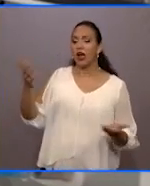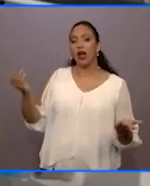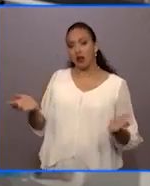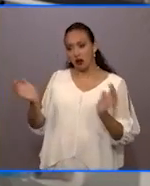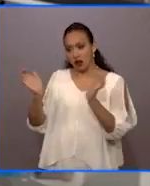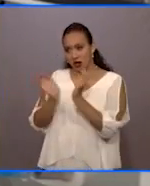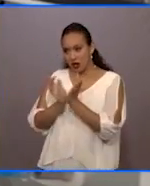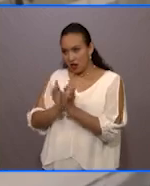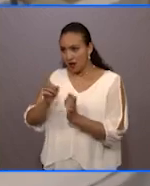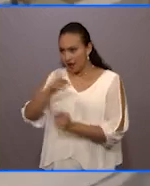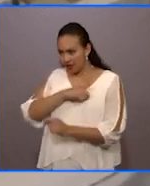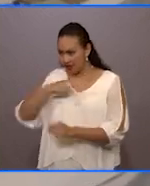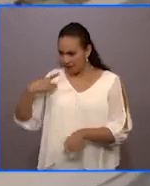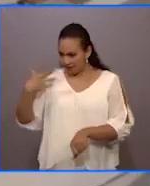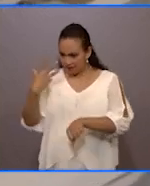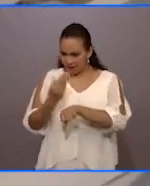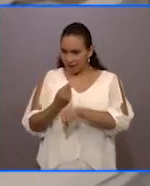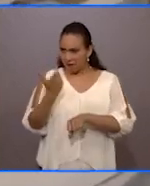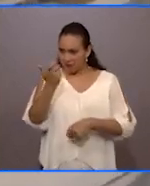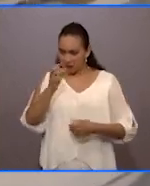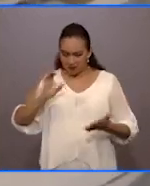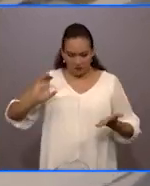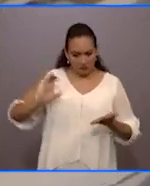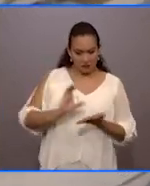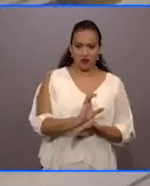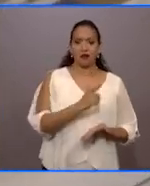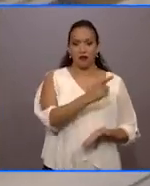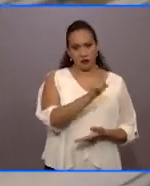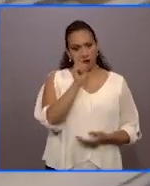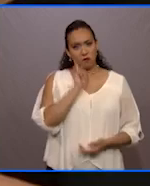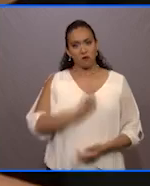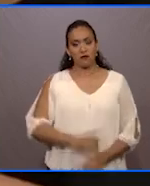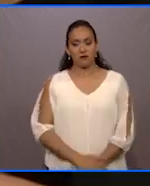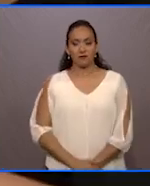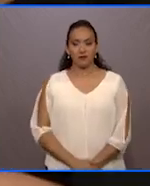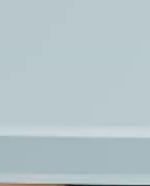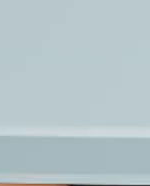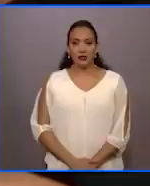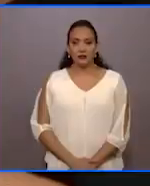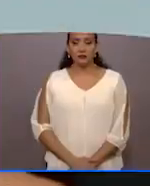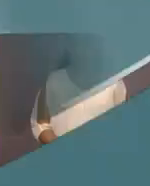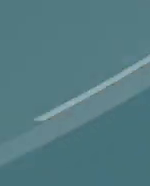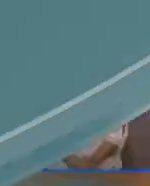que le otorgara un monto económico como medida de reparación del daño.